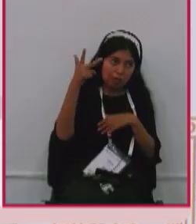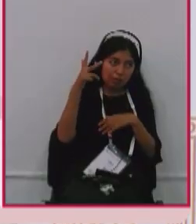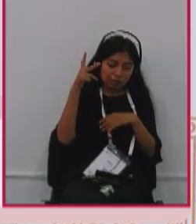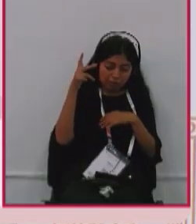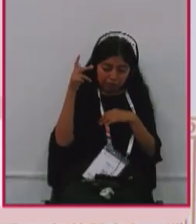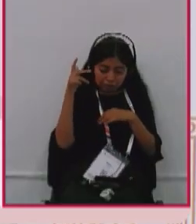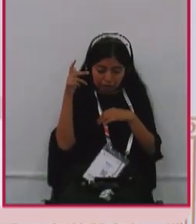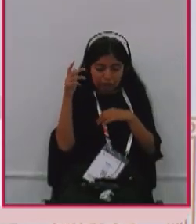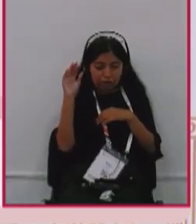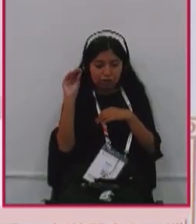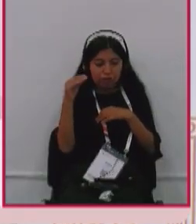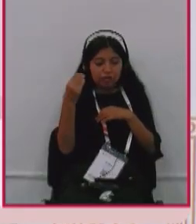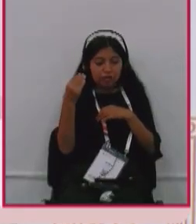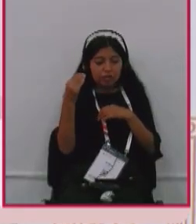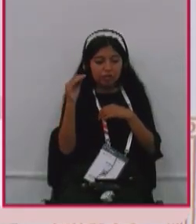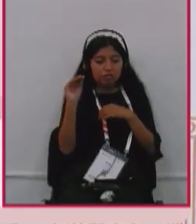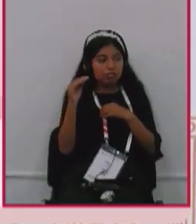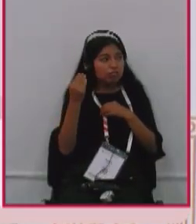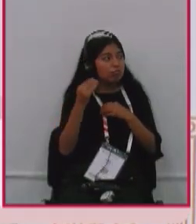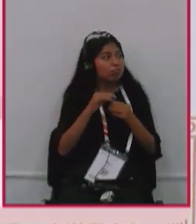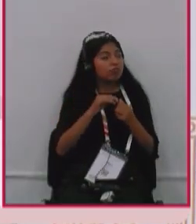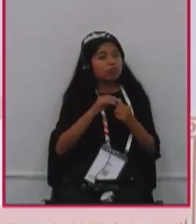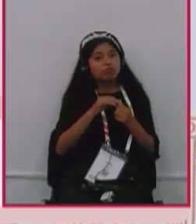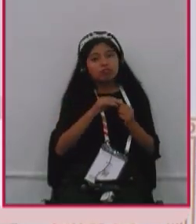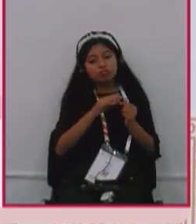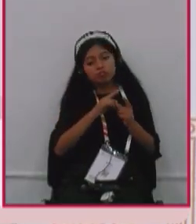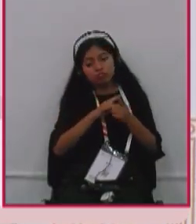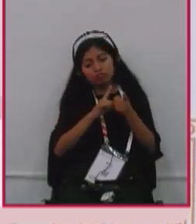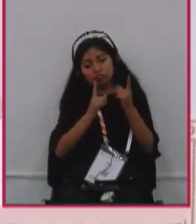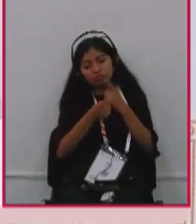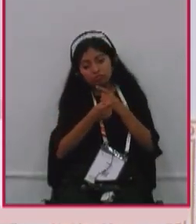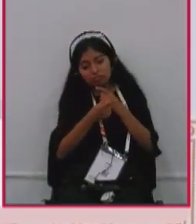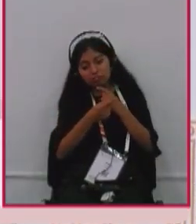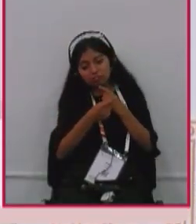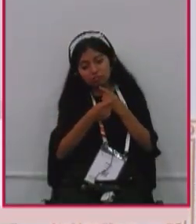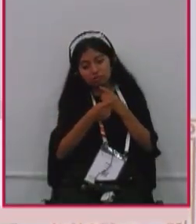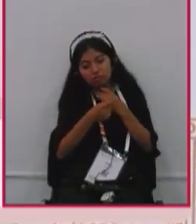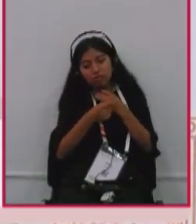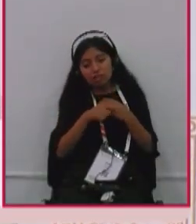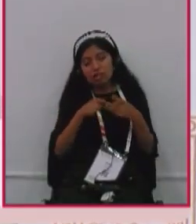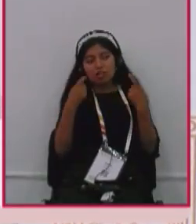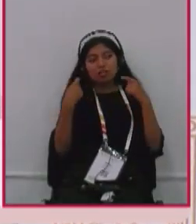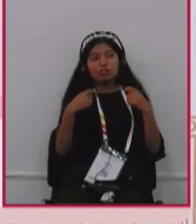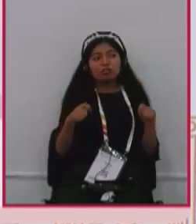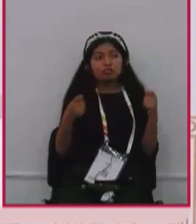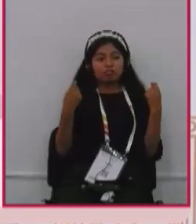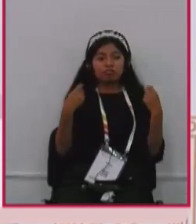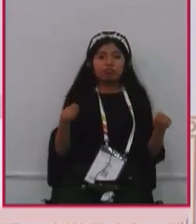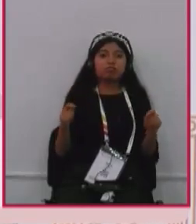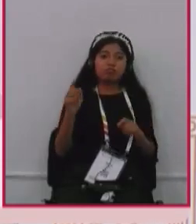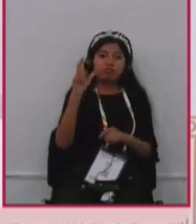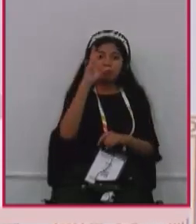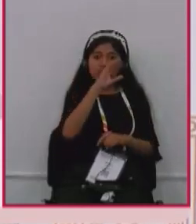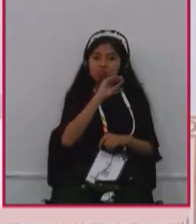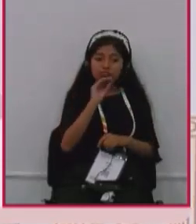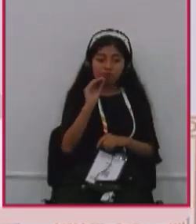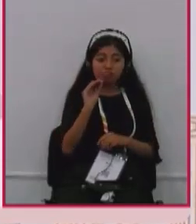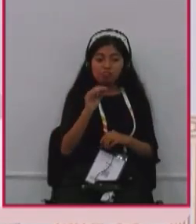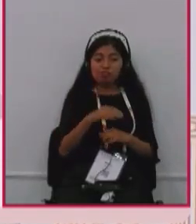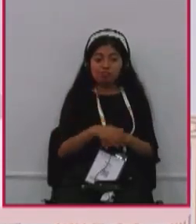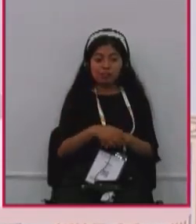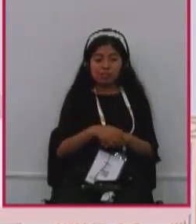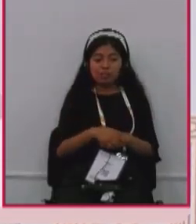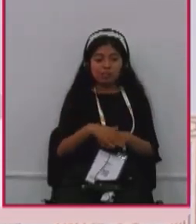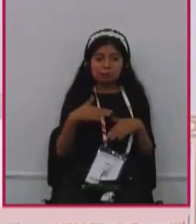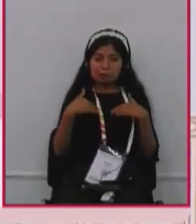qué no hemos hecho esa parte de perforación y tratar de modelarlo, por ejemplo, que le hemos tratado y no hemos podido? Porque el mineral venía de